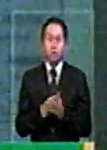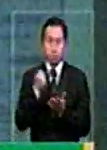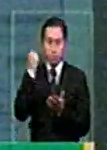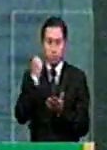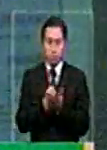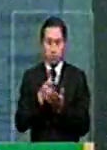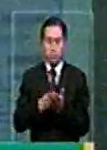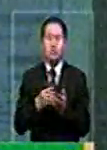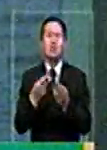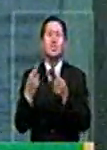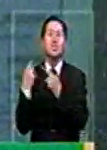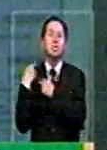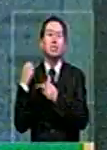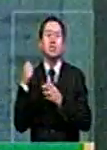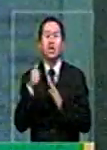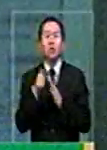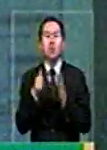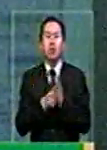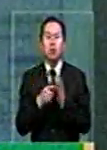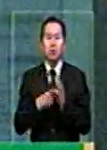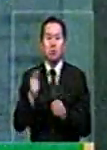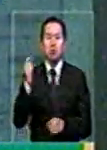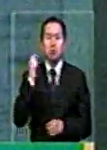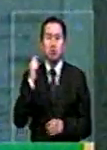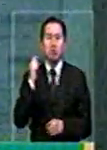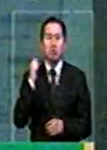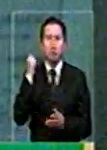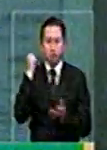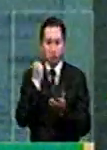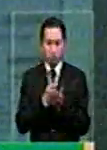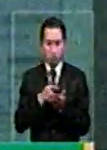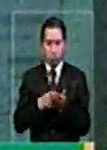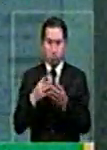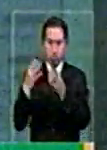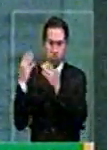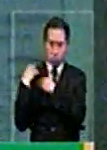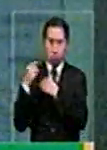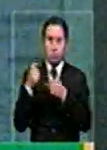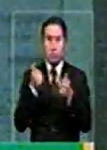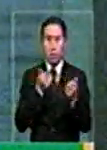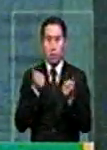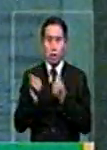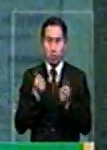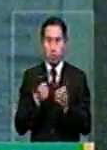notarial, con testimonio Poder General de Administración,